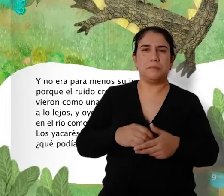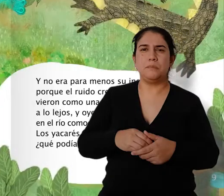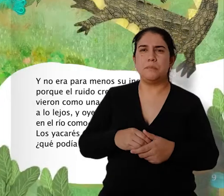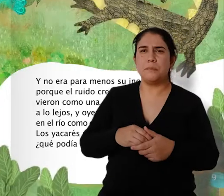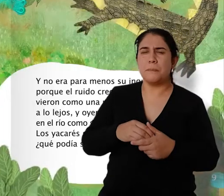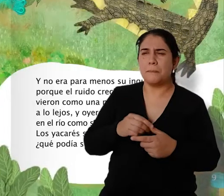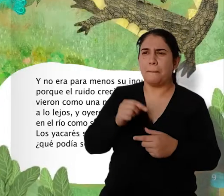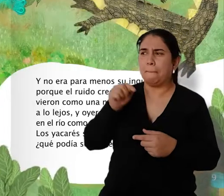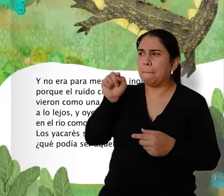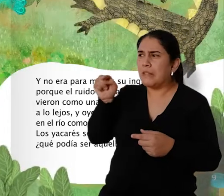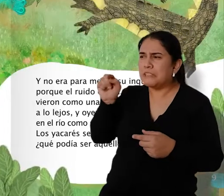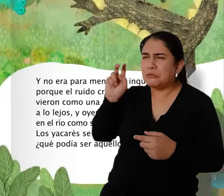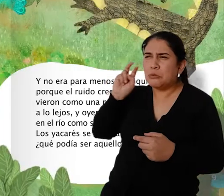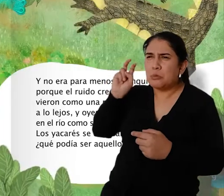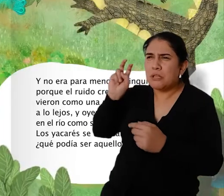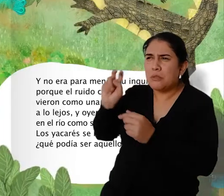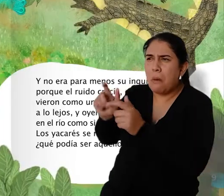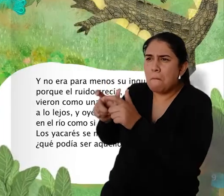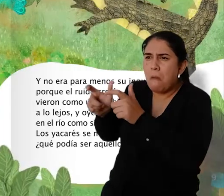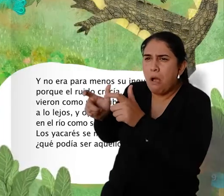ruido crecía.